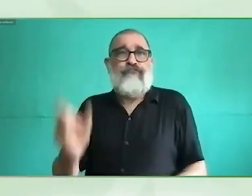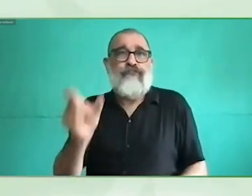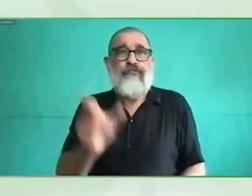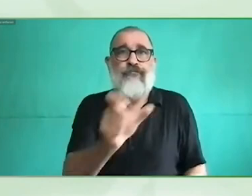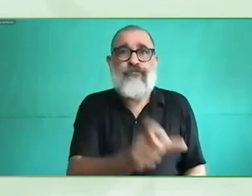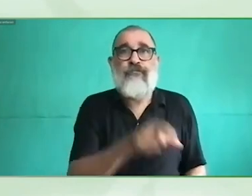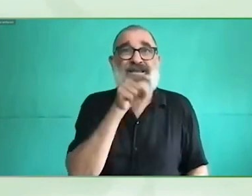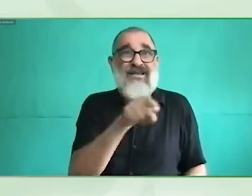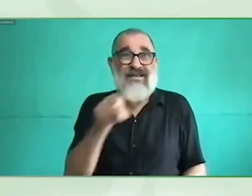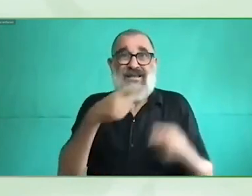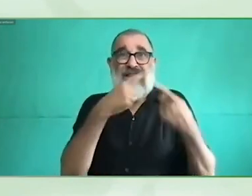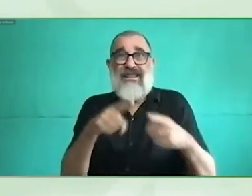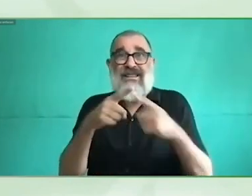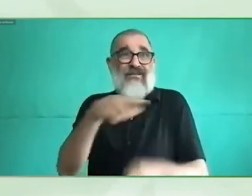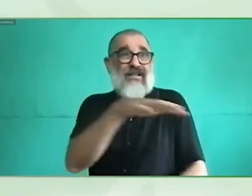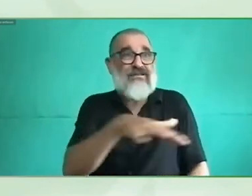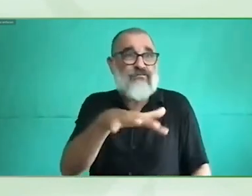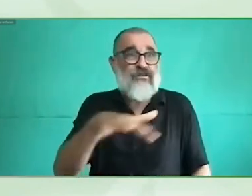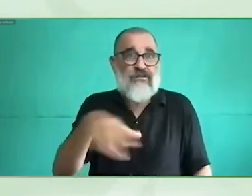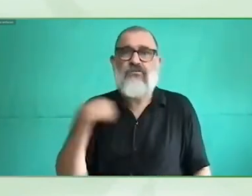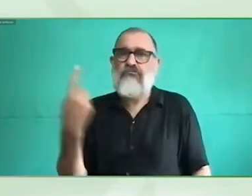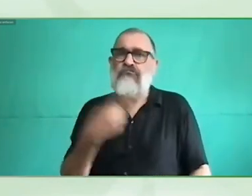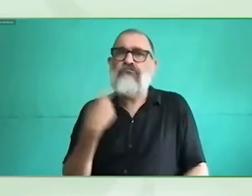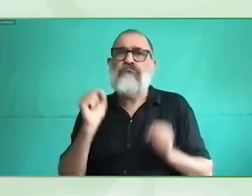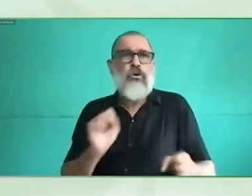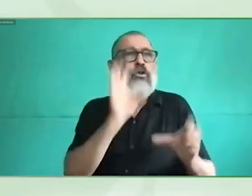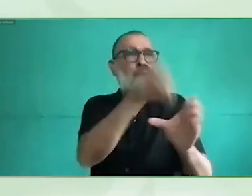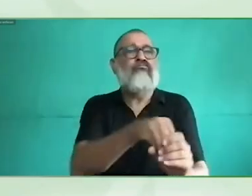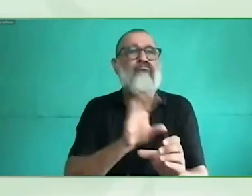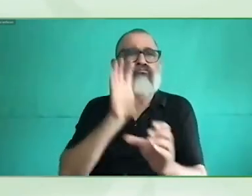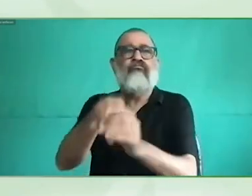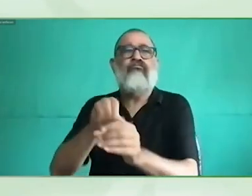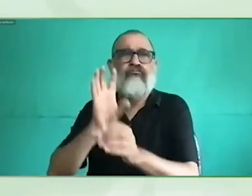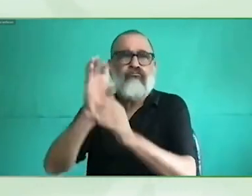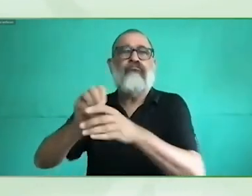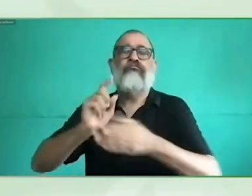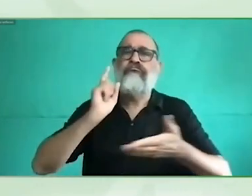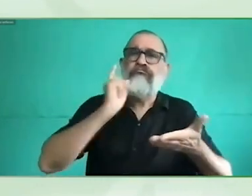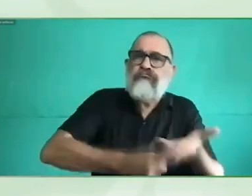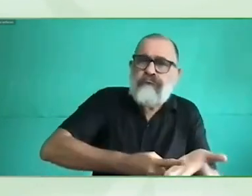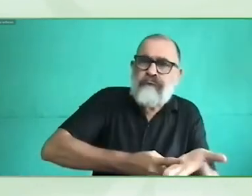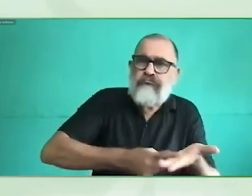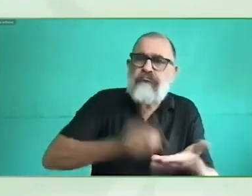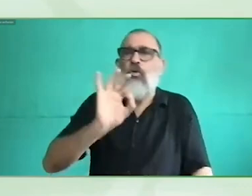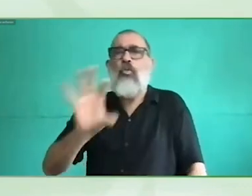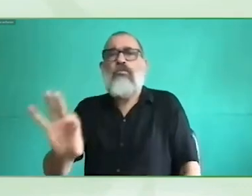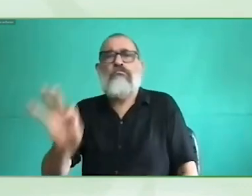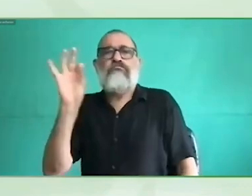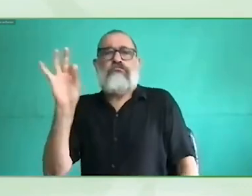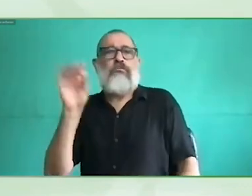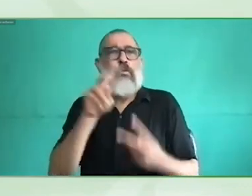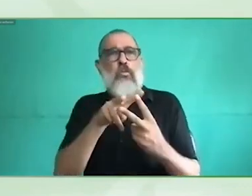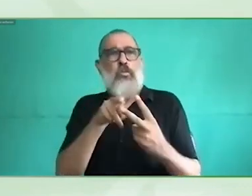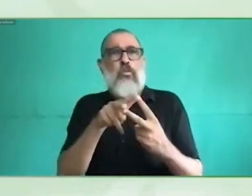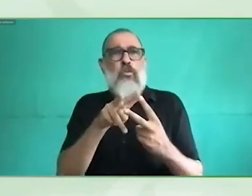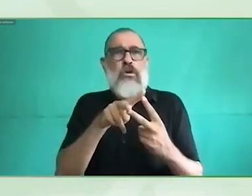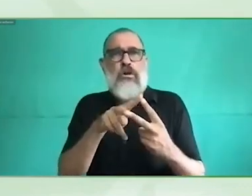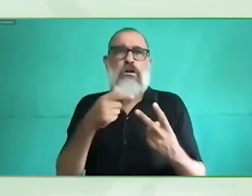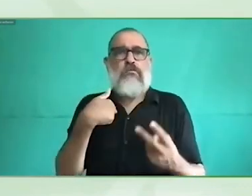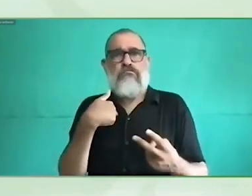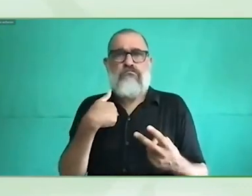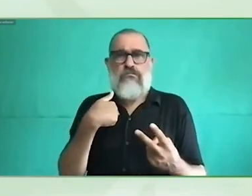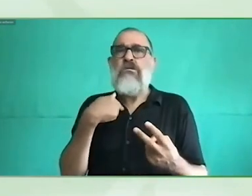pero los invito justamente a pensar en estas niñas y mujeres de quienes su voz no ha sido escuchada